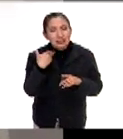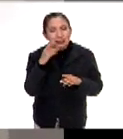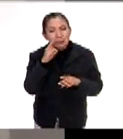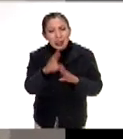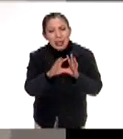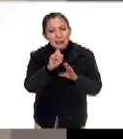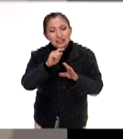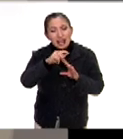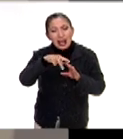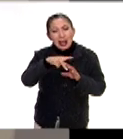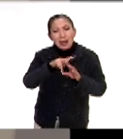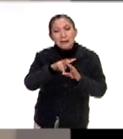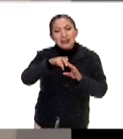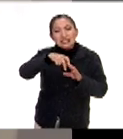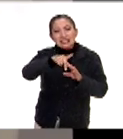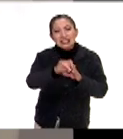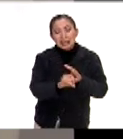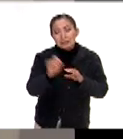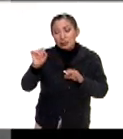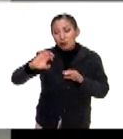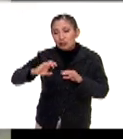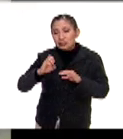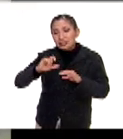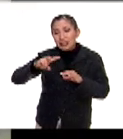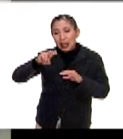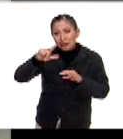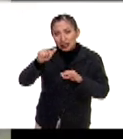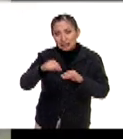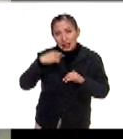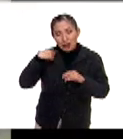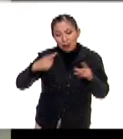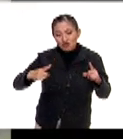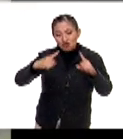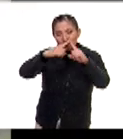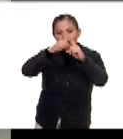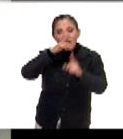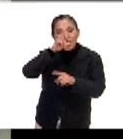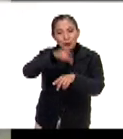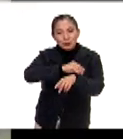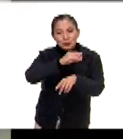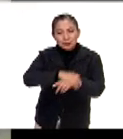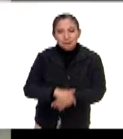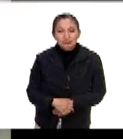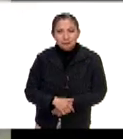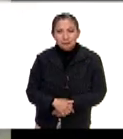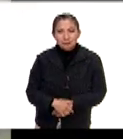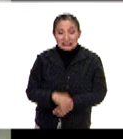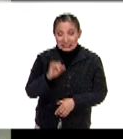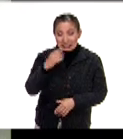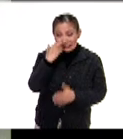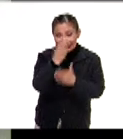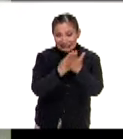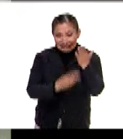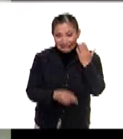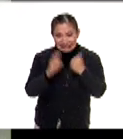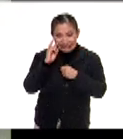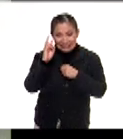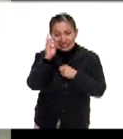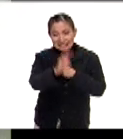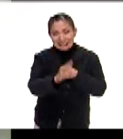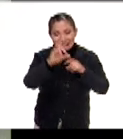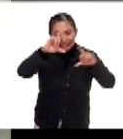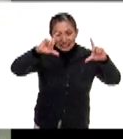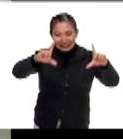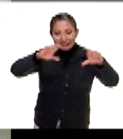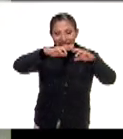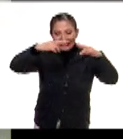aparece Stravinsky, me decías, y el propio Chávez, ¿no? Cerca de la torre eléctrica. Así es, sí, es la ilustración de la portada